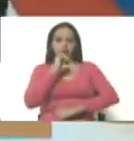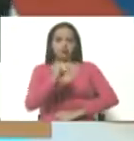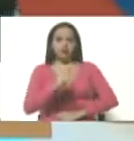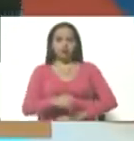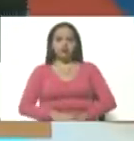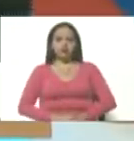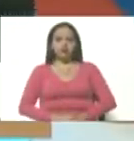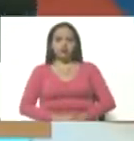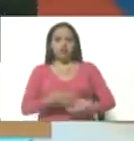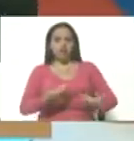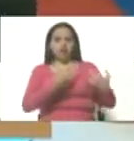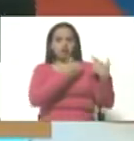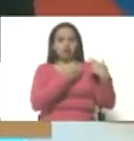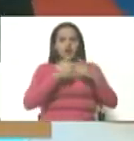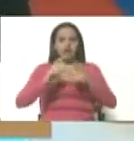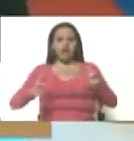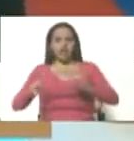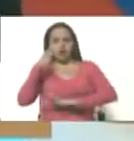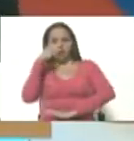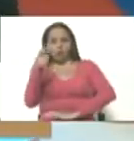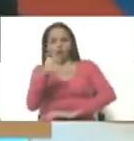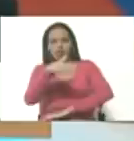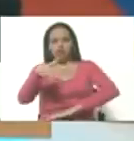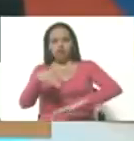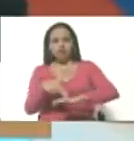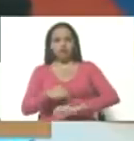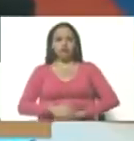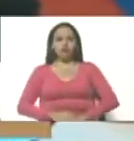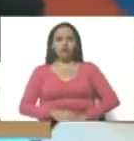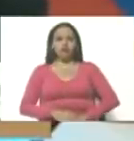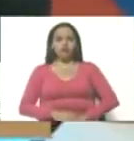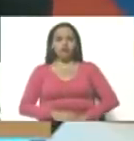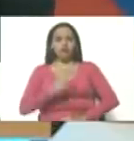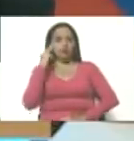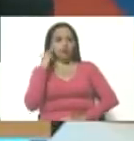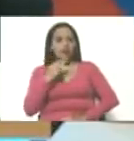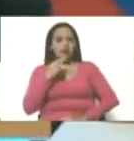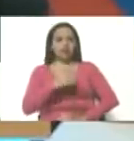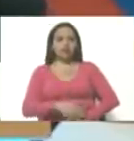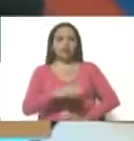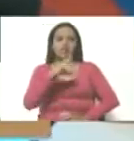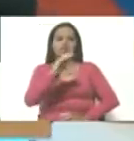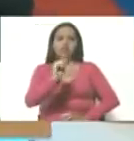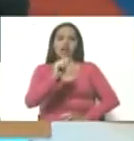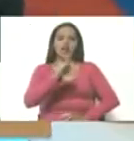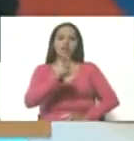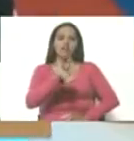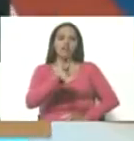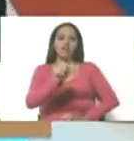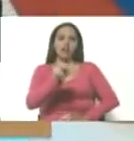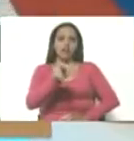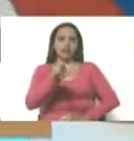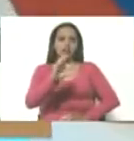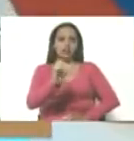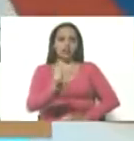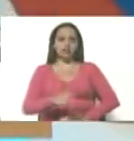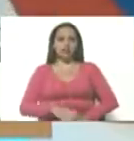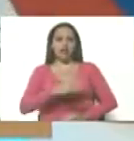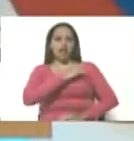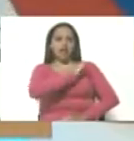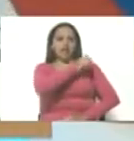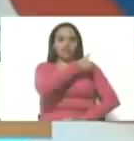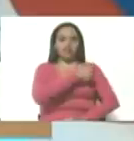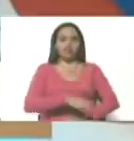al comandante general de la Guardia Nacional Bolivariana, mayor general Fabio Zabarce, al jefe del Comando Nacional Antidroga de la Guardia Nacional